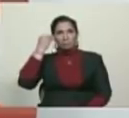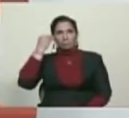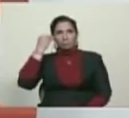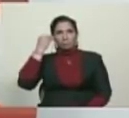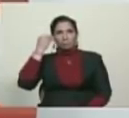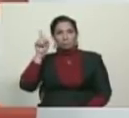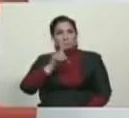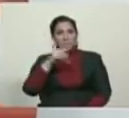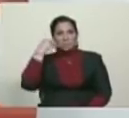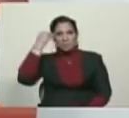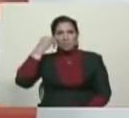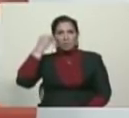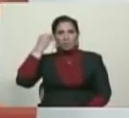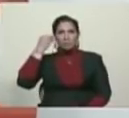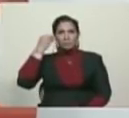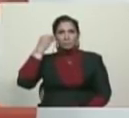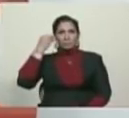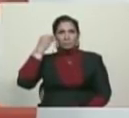ni pensada.